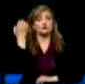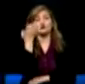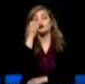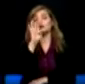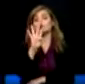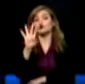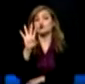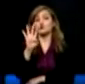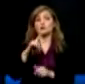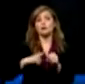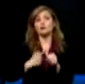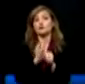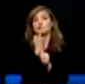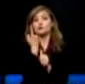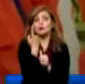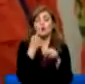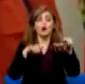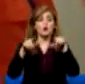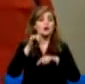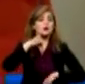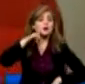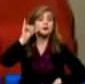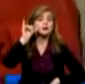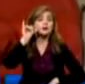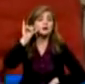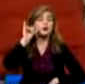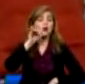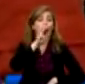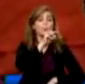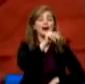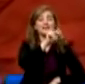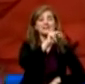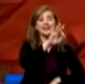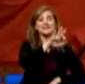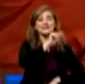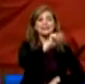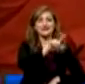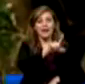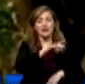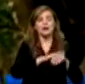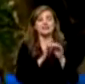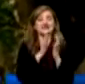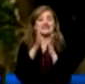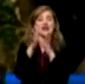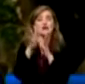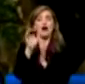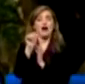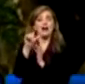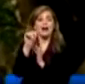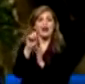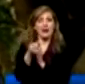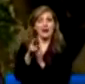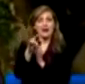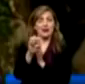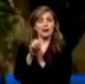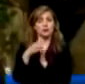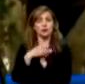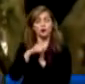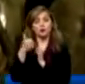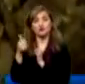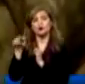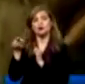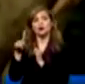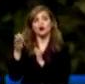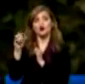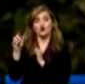emergencia, principalmente en el sector de Sangolquí, Manantial, Selva Alegre y Dolores. Una familia de 4 personas resultó afectada